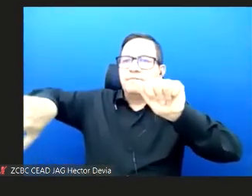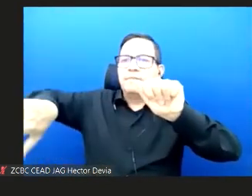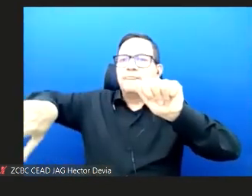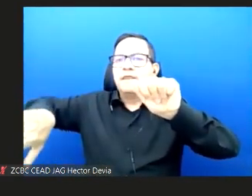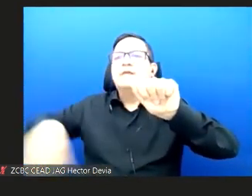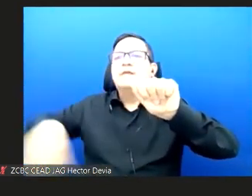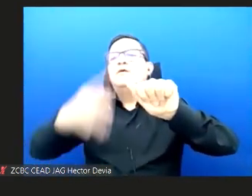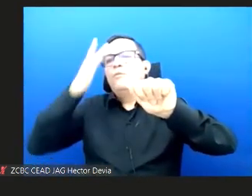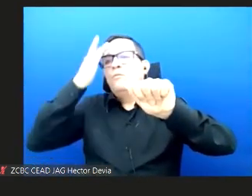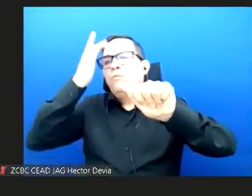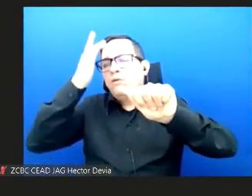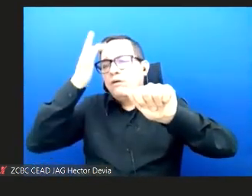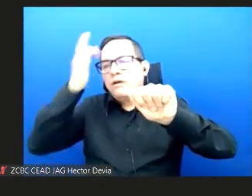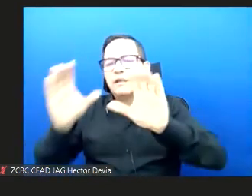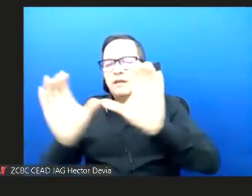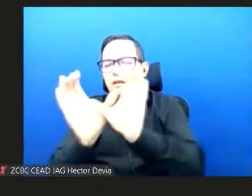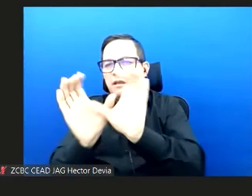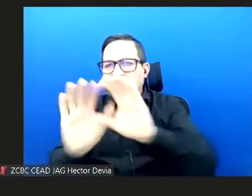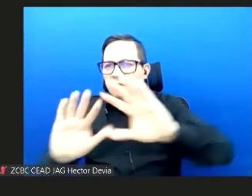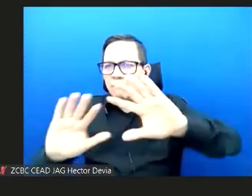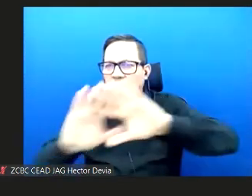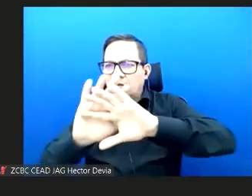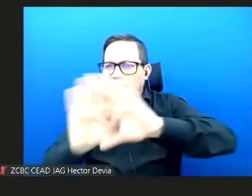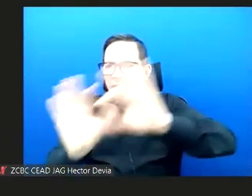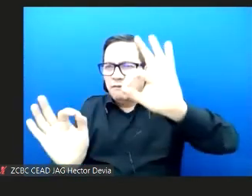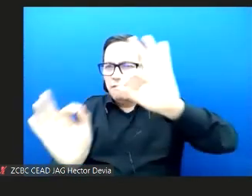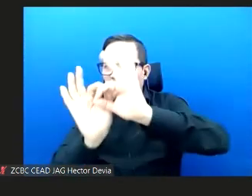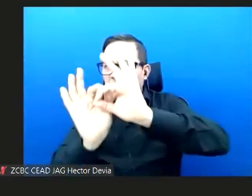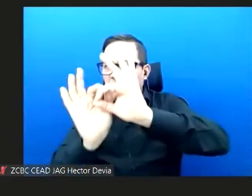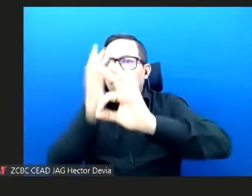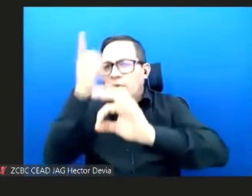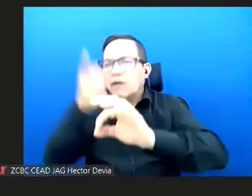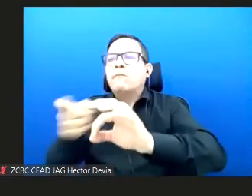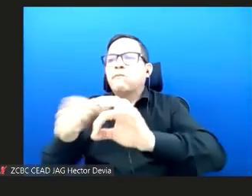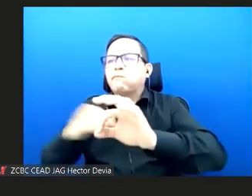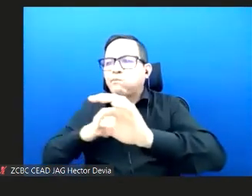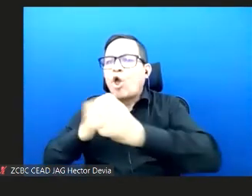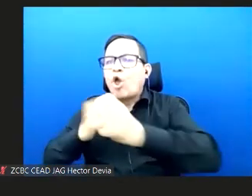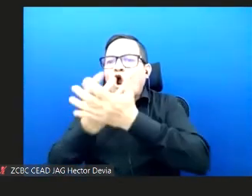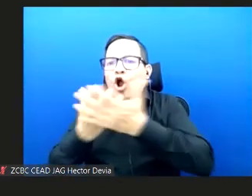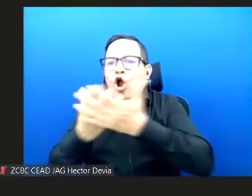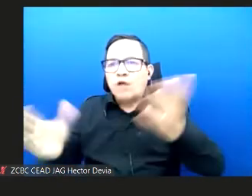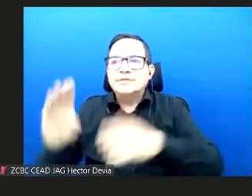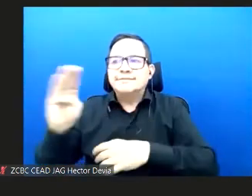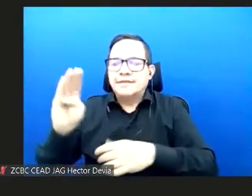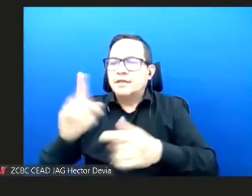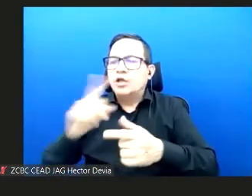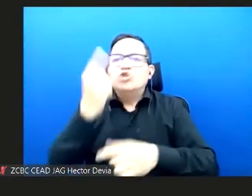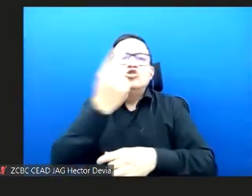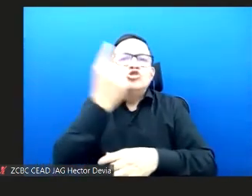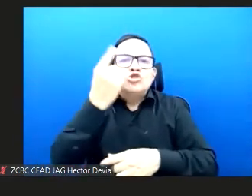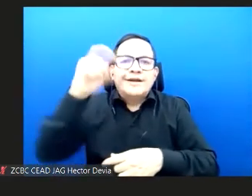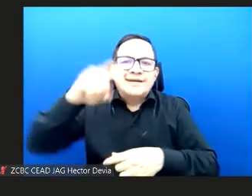esa intersección también tendría elementos de B. Solo necesitamos los elementos de A.